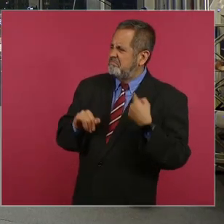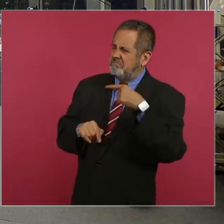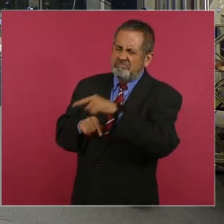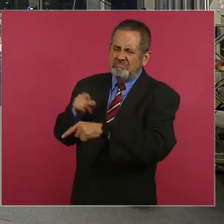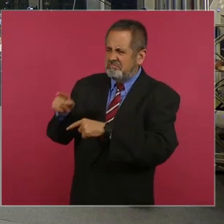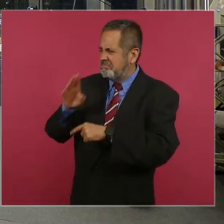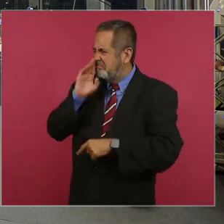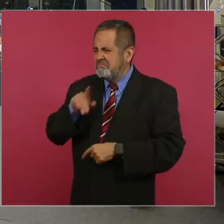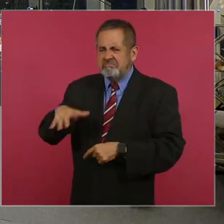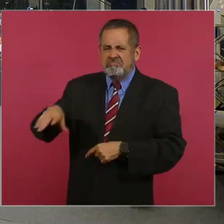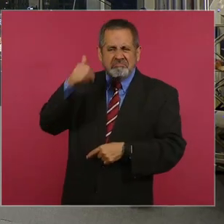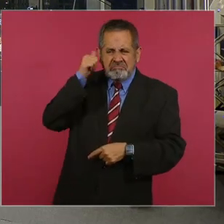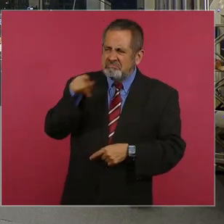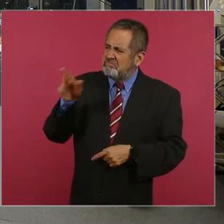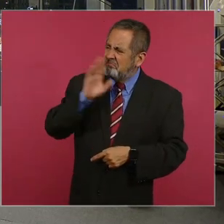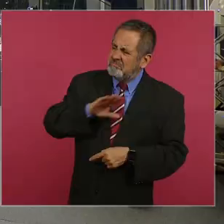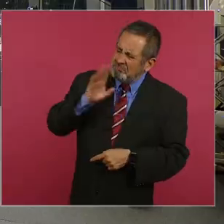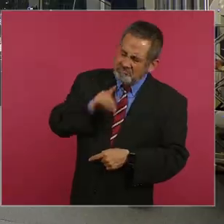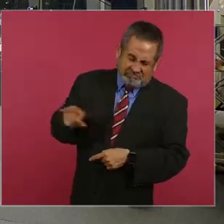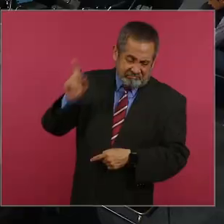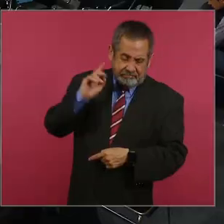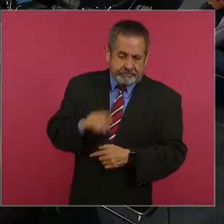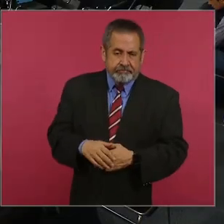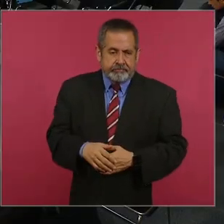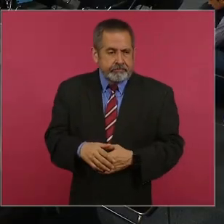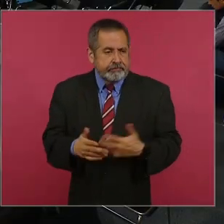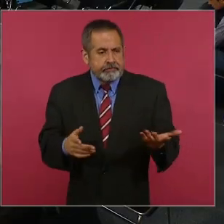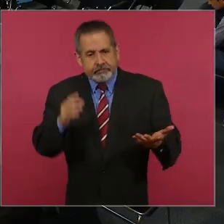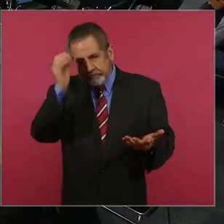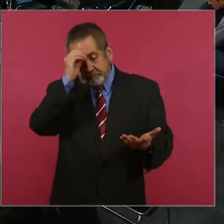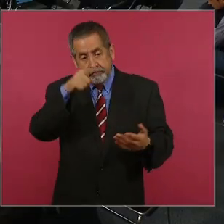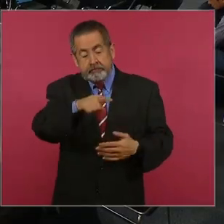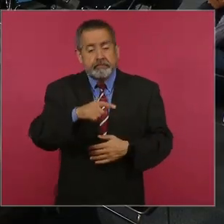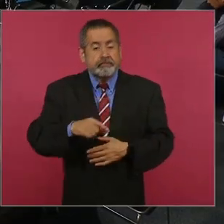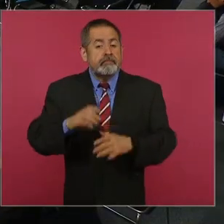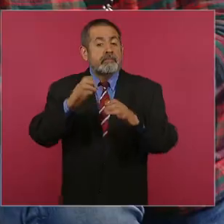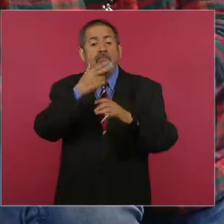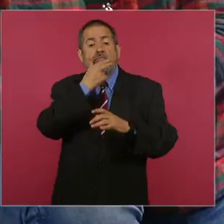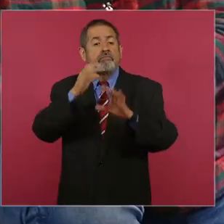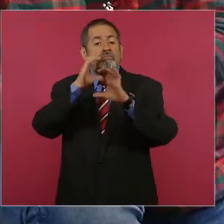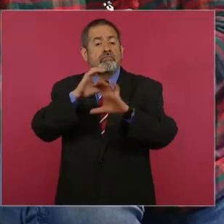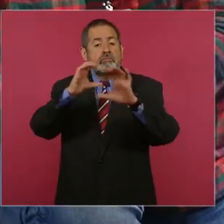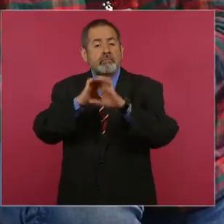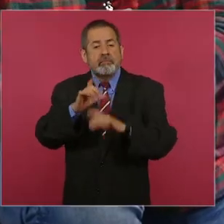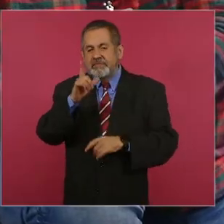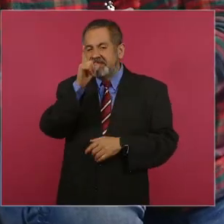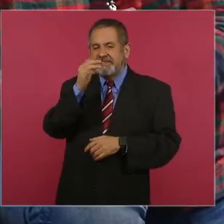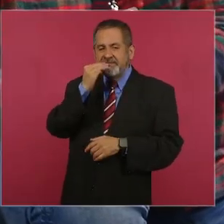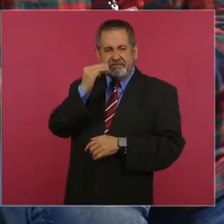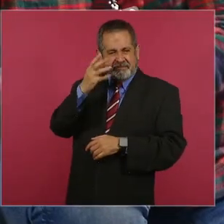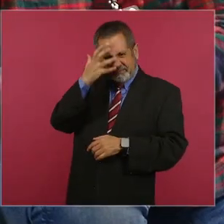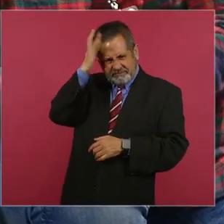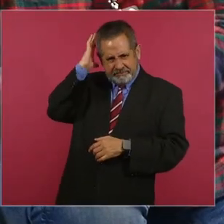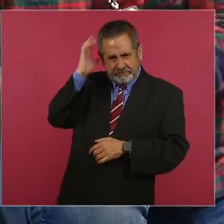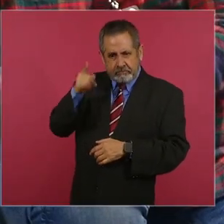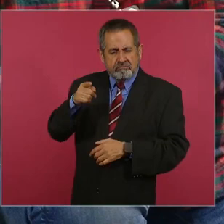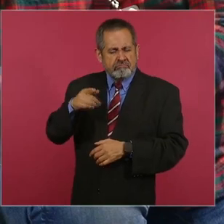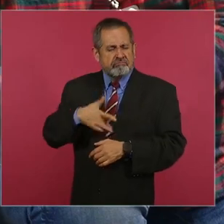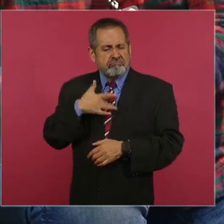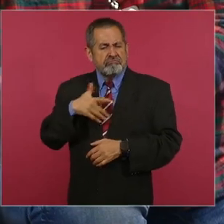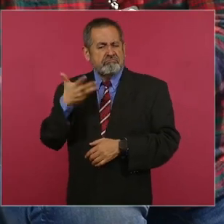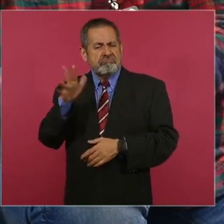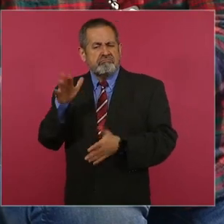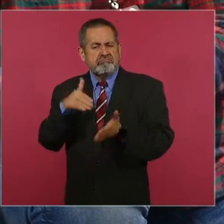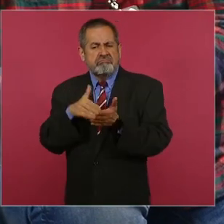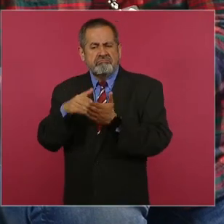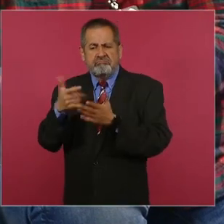que vivió el pueblo de acapulco qué opinión le merece que el cantante luis miguel haya anunciado una donación de 10 millones de pesos para la reconstrucción de viviendas y